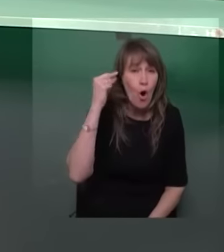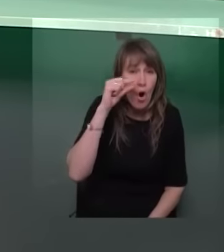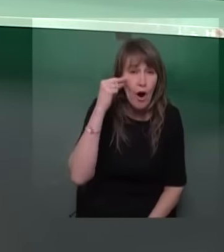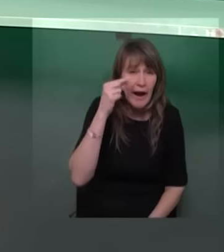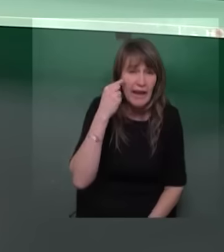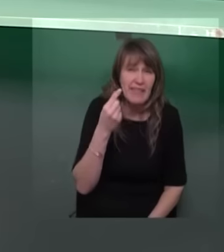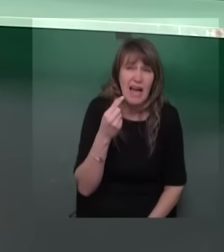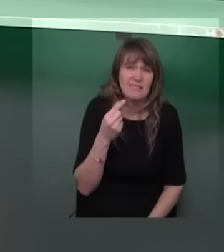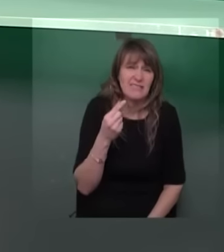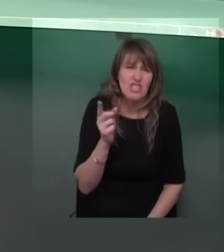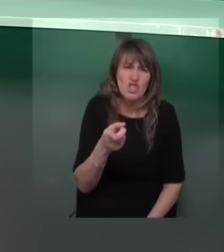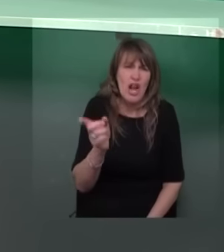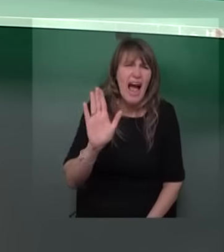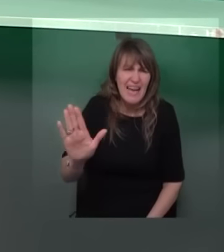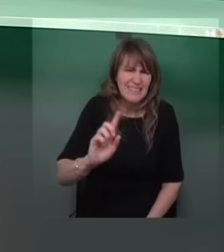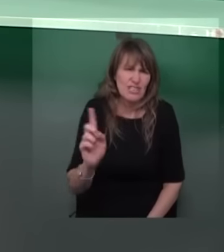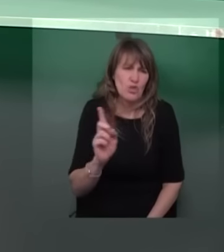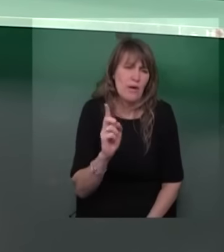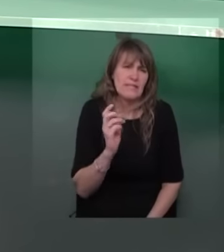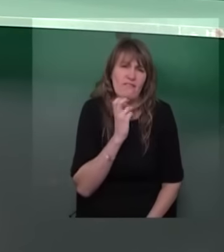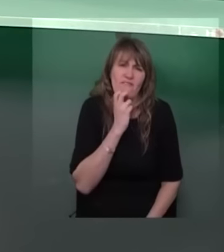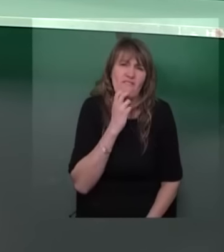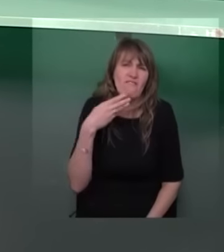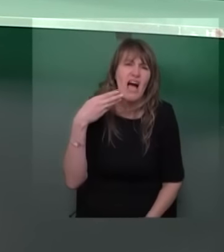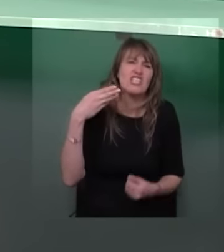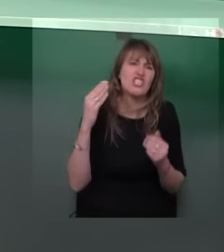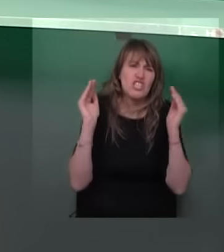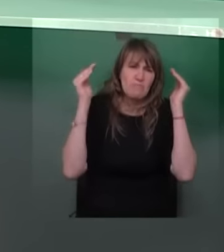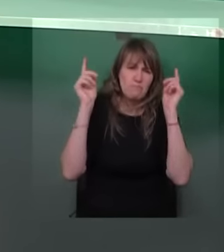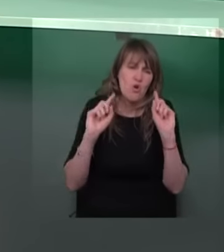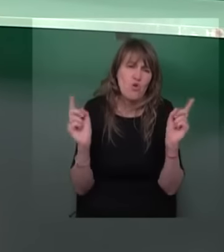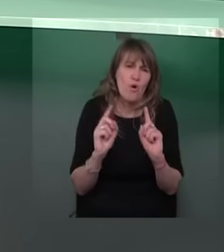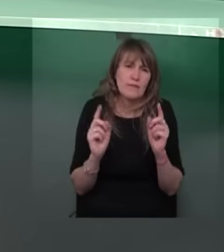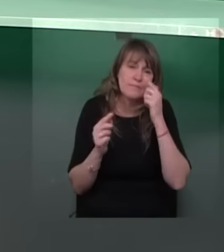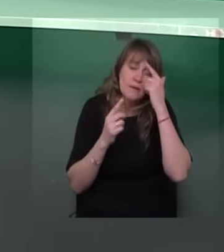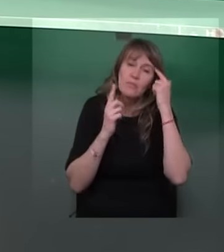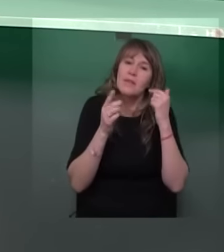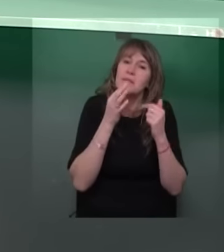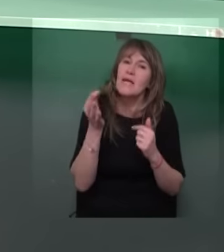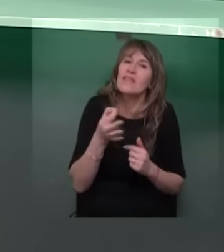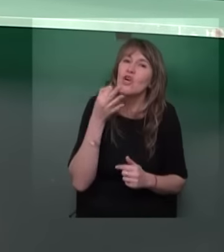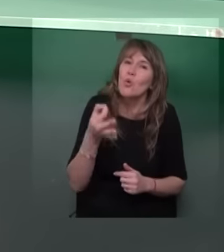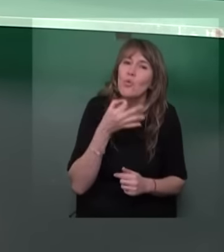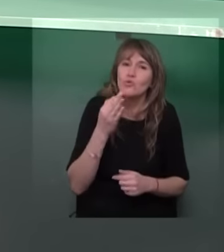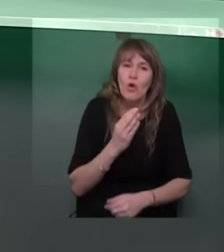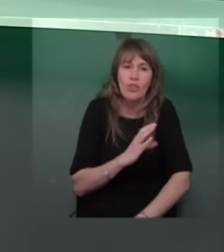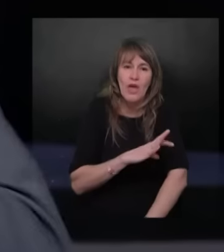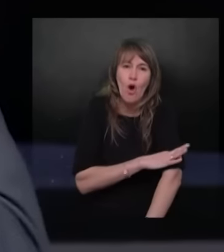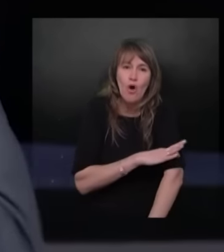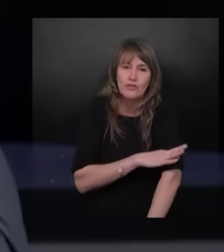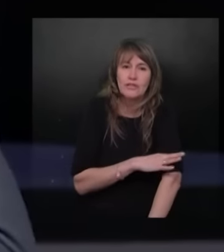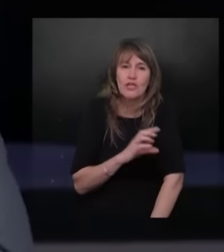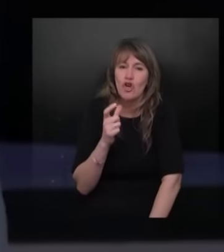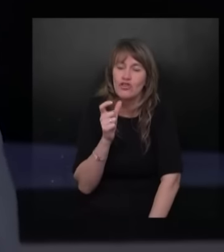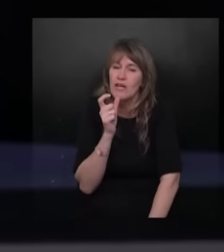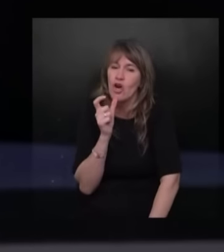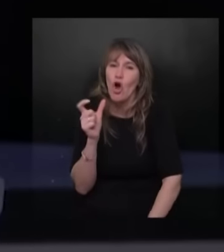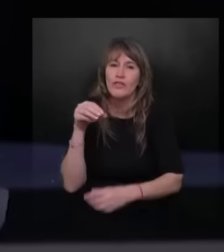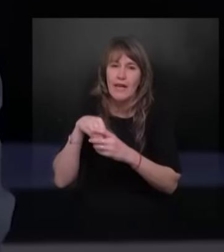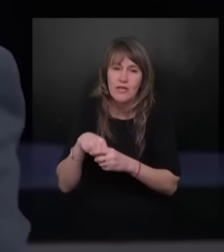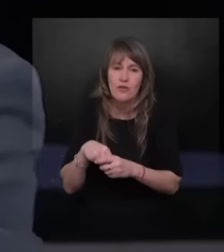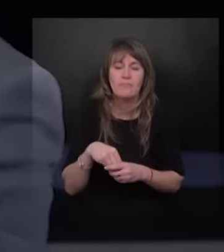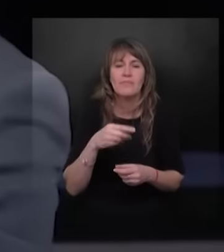bismo previamente Ojeda había cuestionado a ors por entender que su discurso carece de contenido lo que yo veo